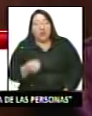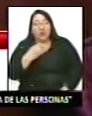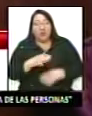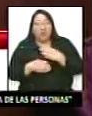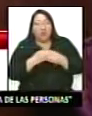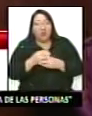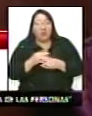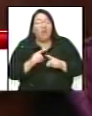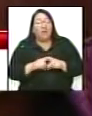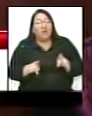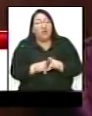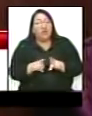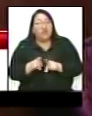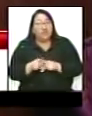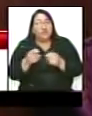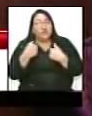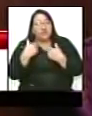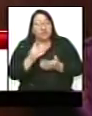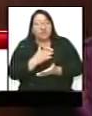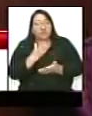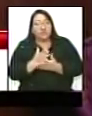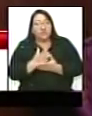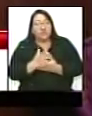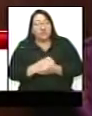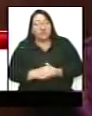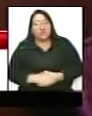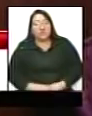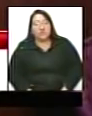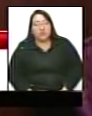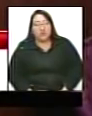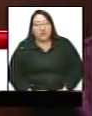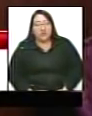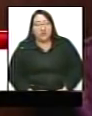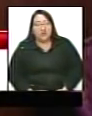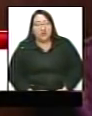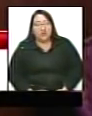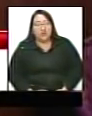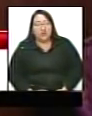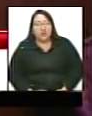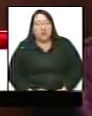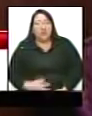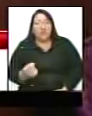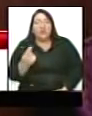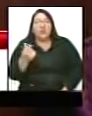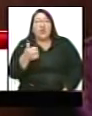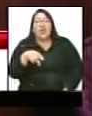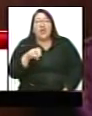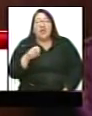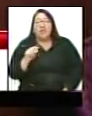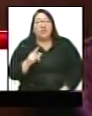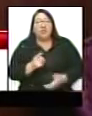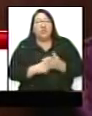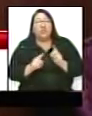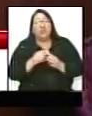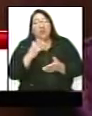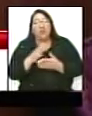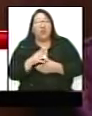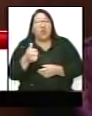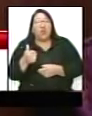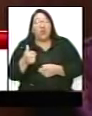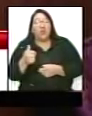mundo, y sin embargo tenemos problemas de déficit. En este caso no solamente anemia, sino déficit de